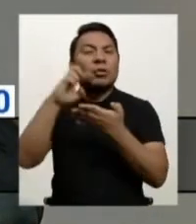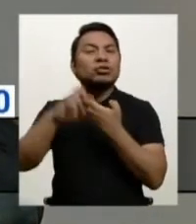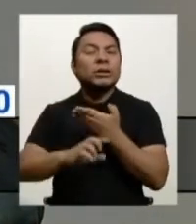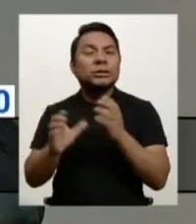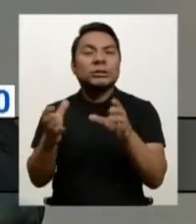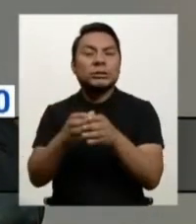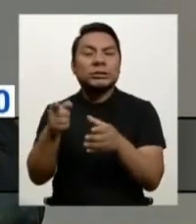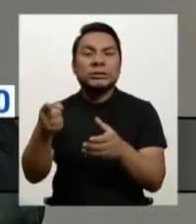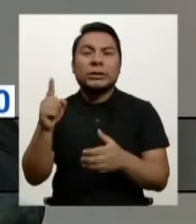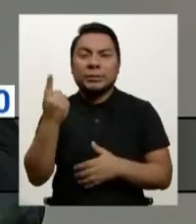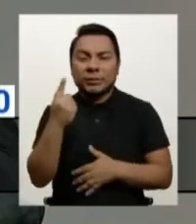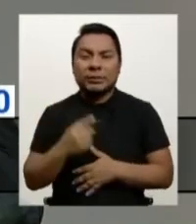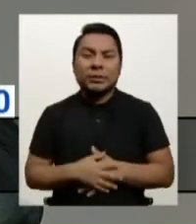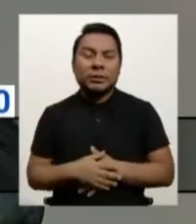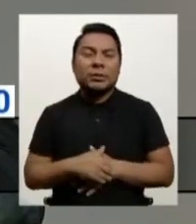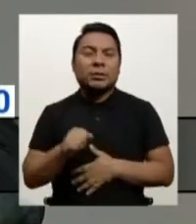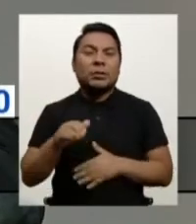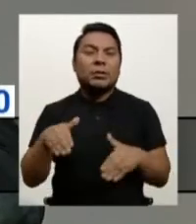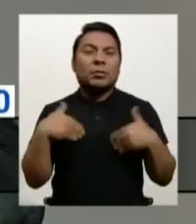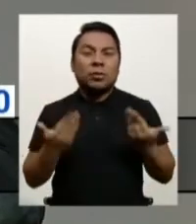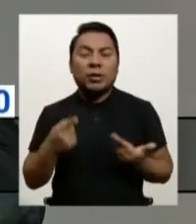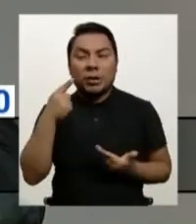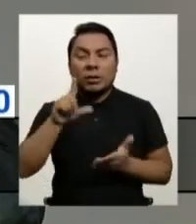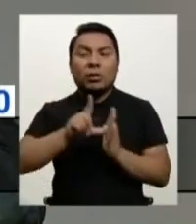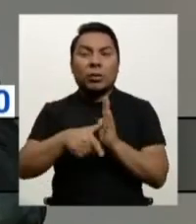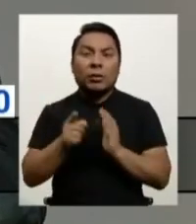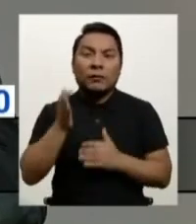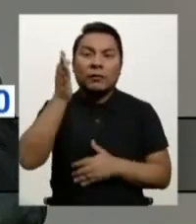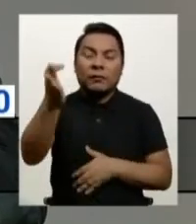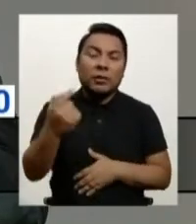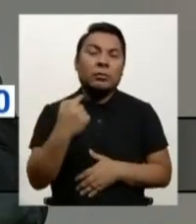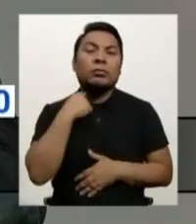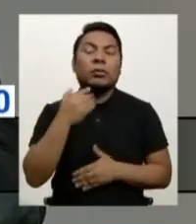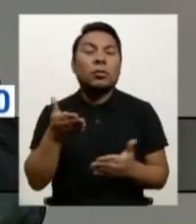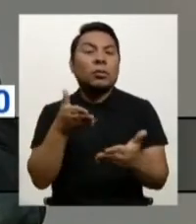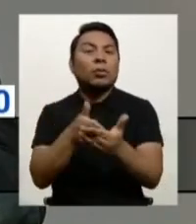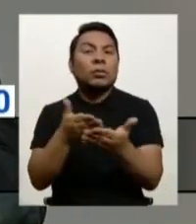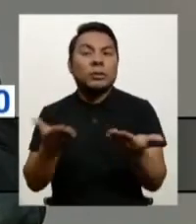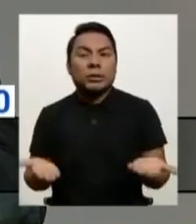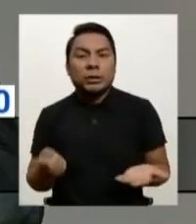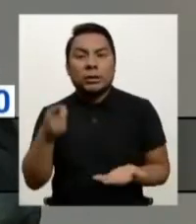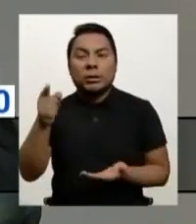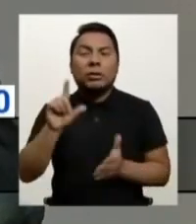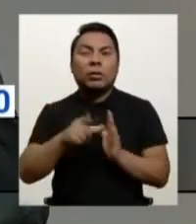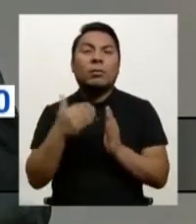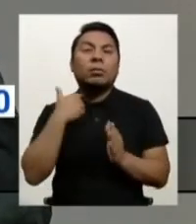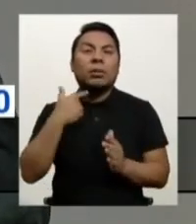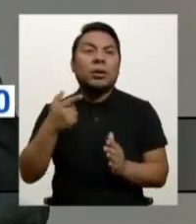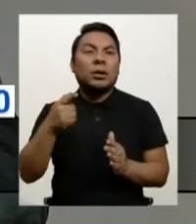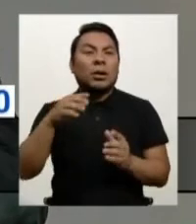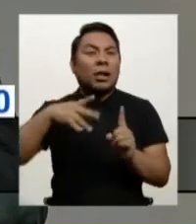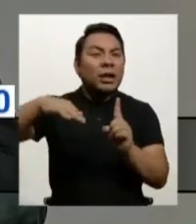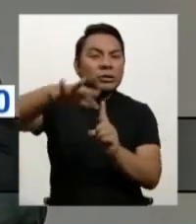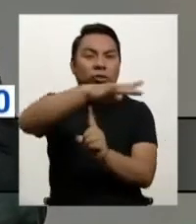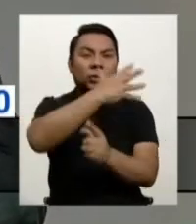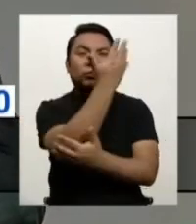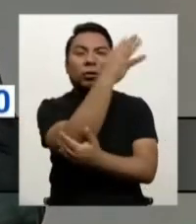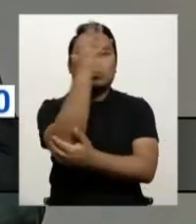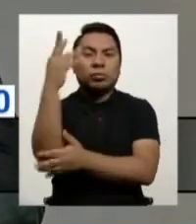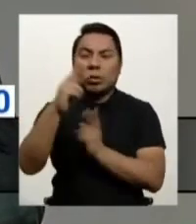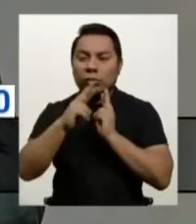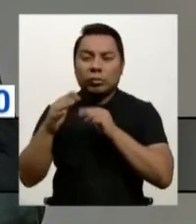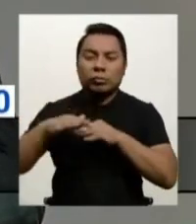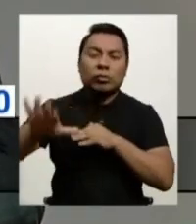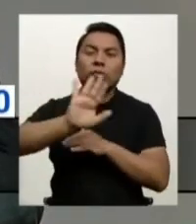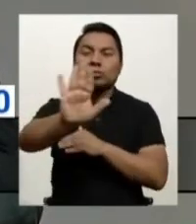también podría tener consecuencias, bueno, contra, afectar la naturaleza y, en fin, la diversidad biológica